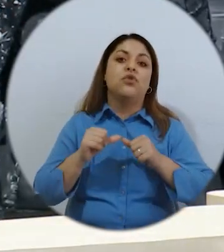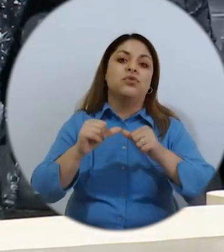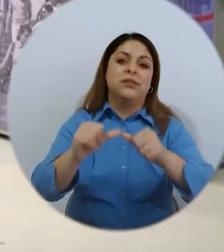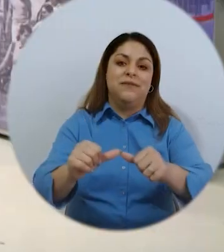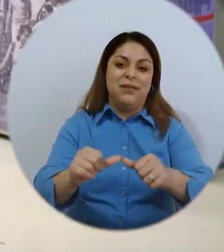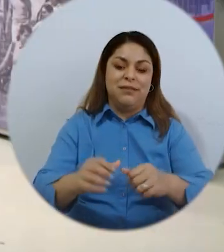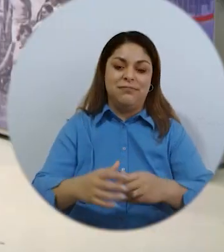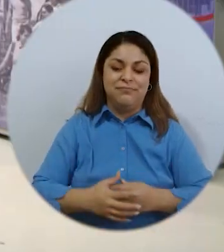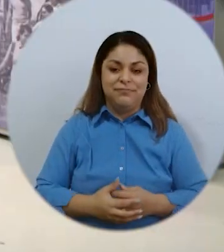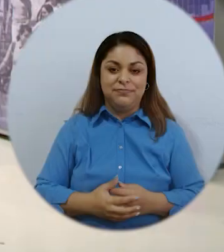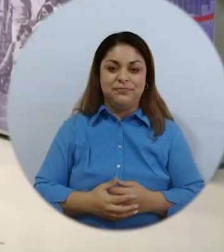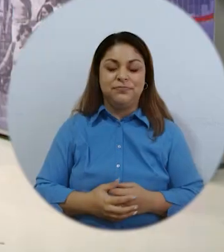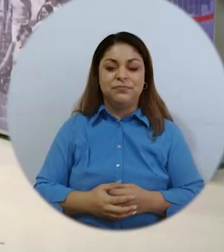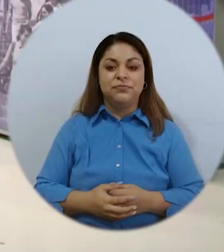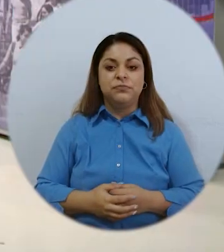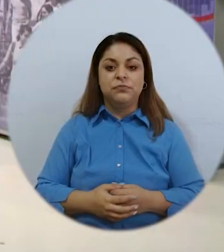sostenibilidad.